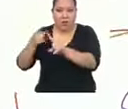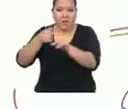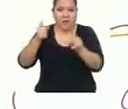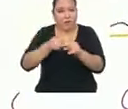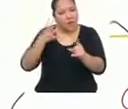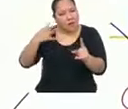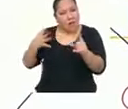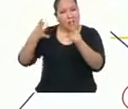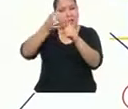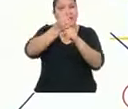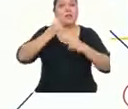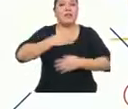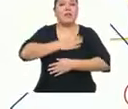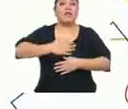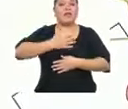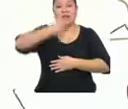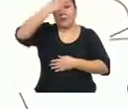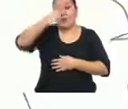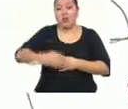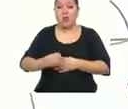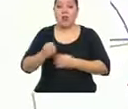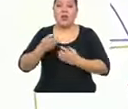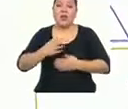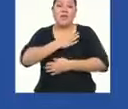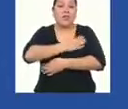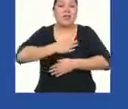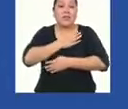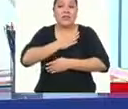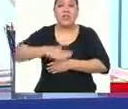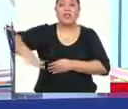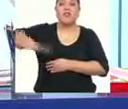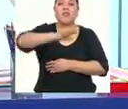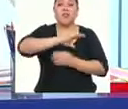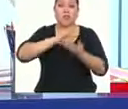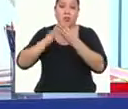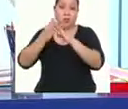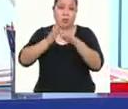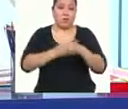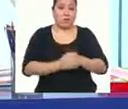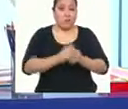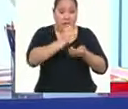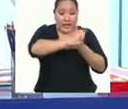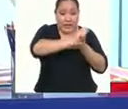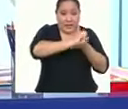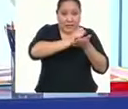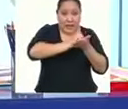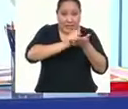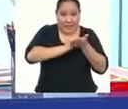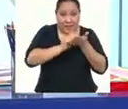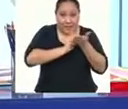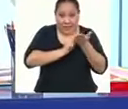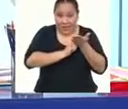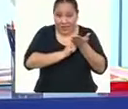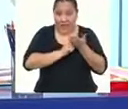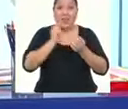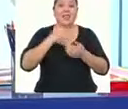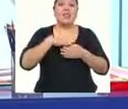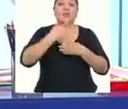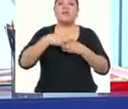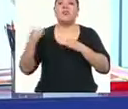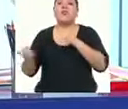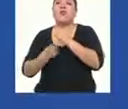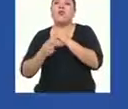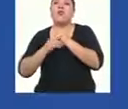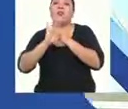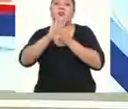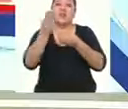bienestar personal y de la comunidad. Lo redactan y lo guardan en el